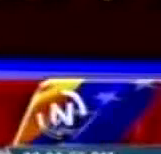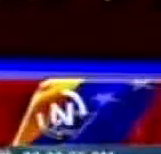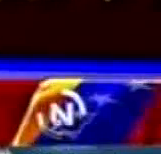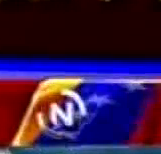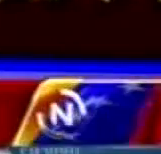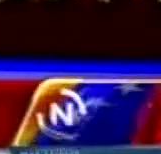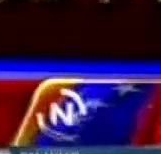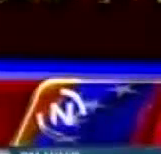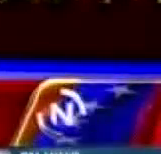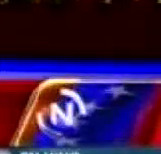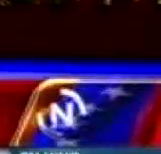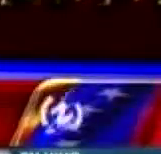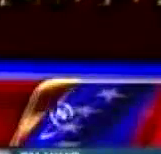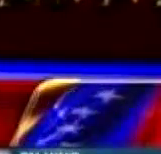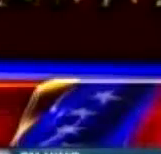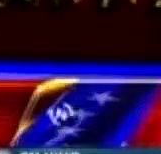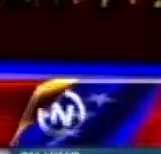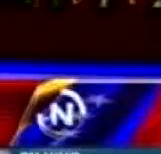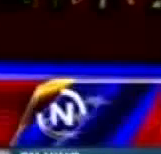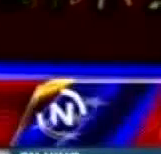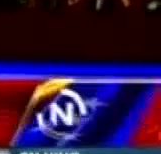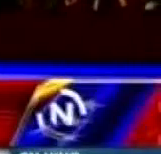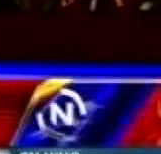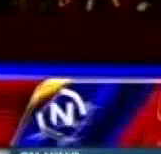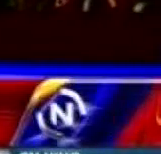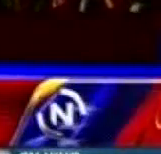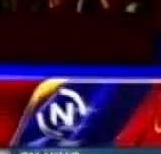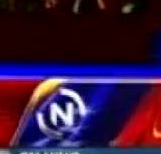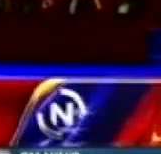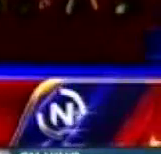Marquita. Esta va a ser